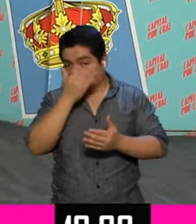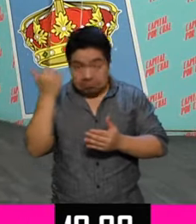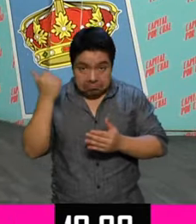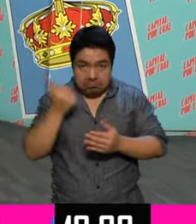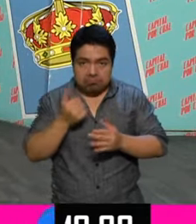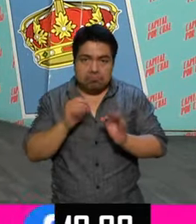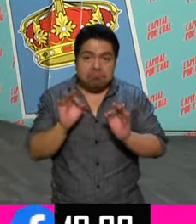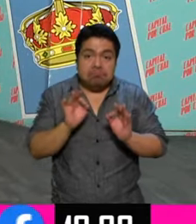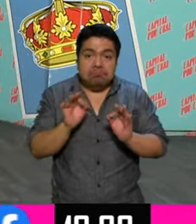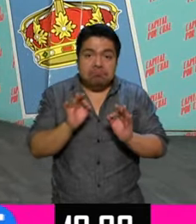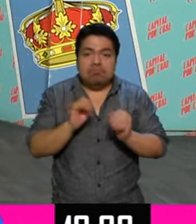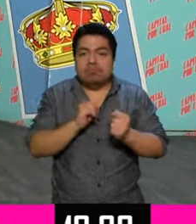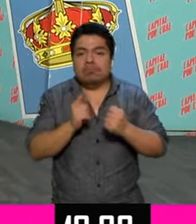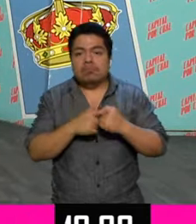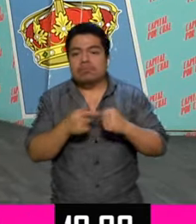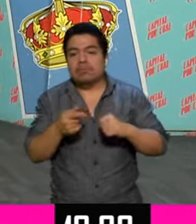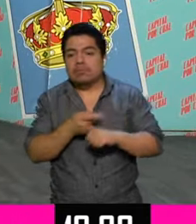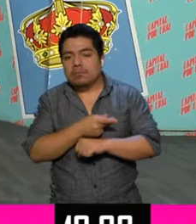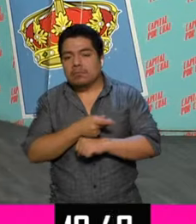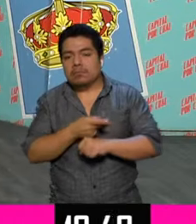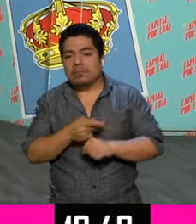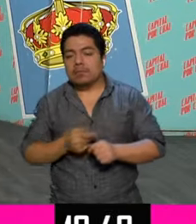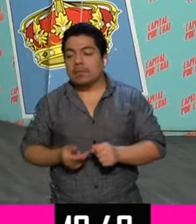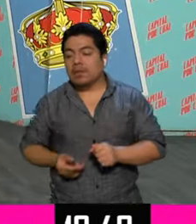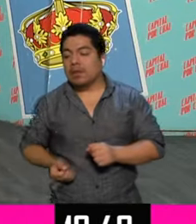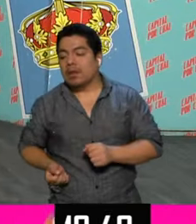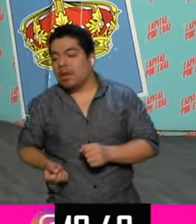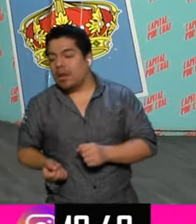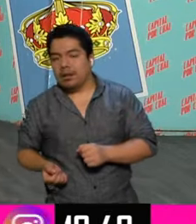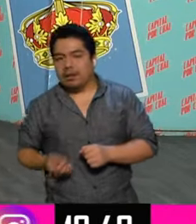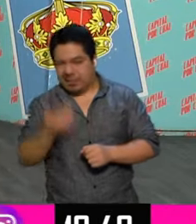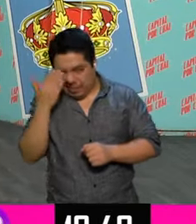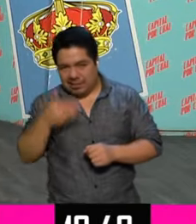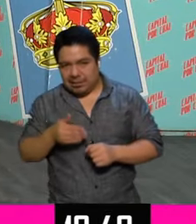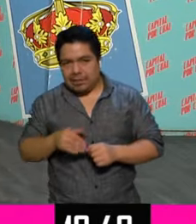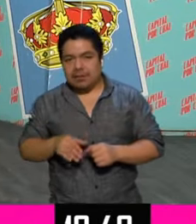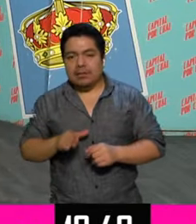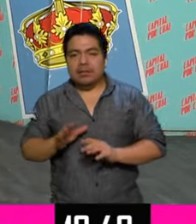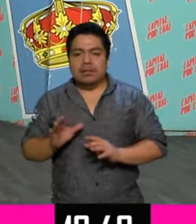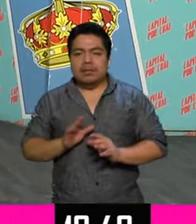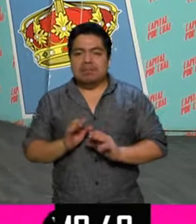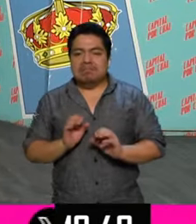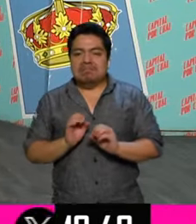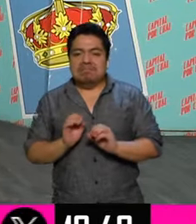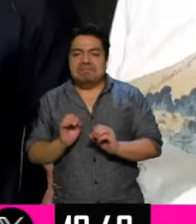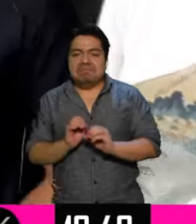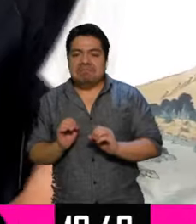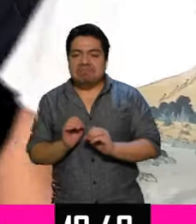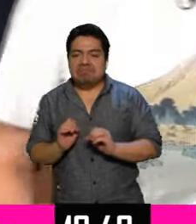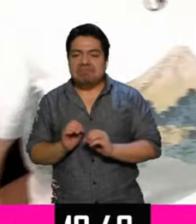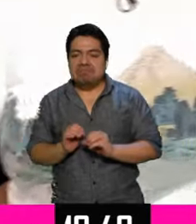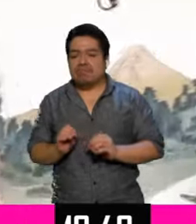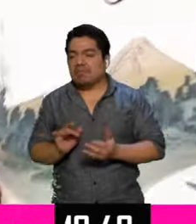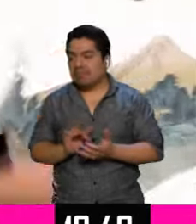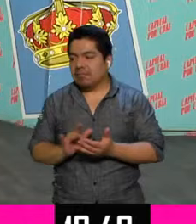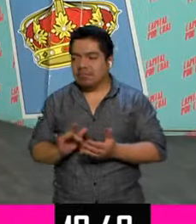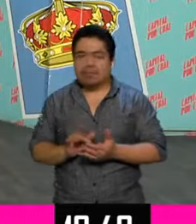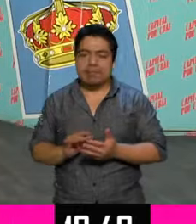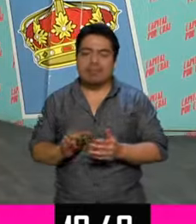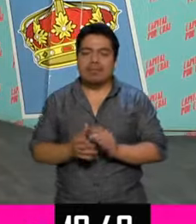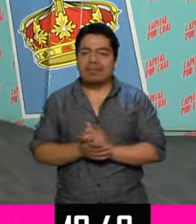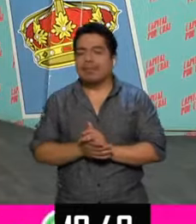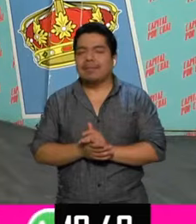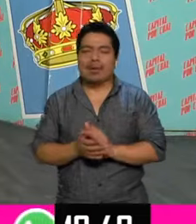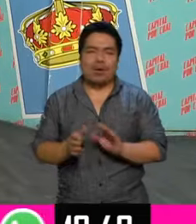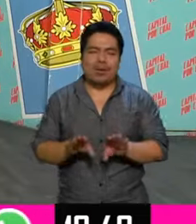señora. A ver, usted oiga, no viaja en camión y que le dan el arrimón. Bueno, yo la verdad, pues luego lo agradezco. Vamos a ver cómo. No,